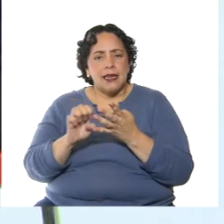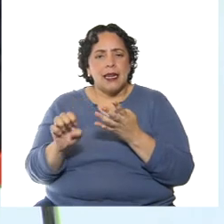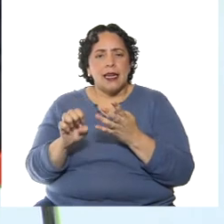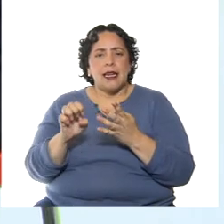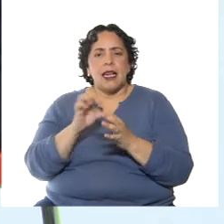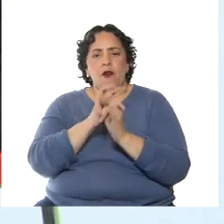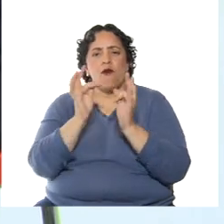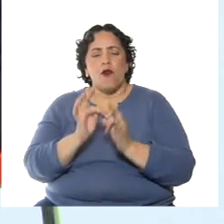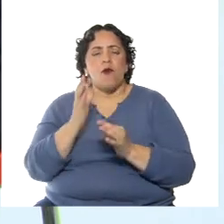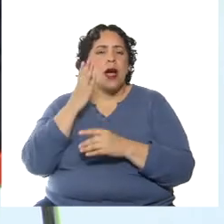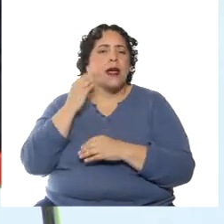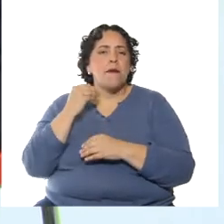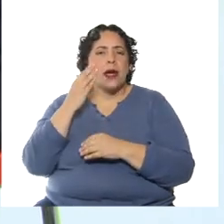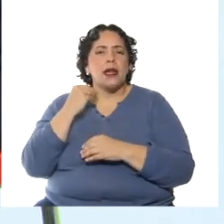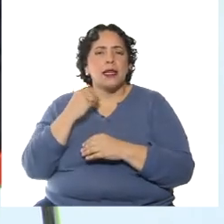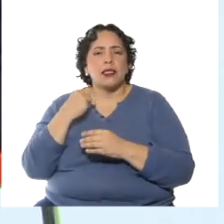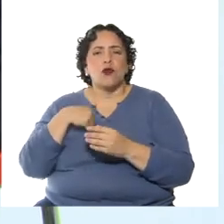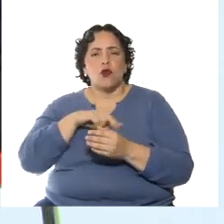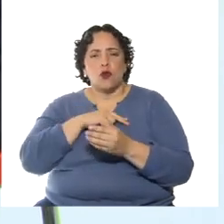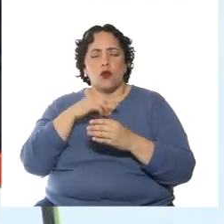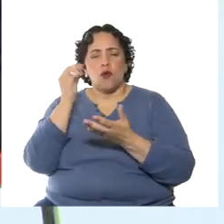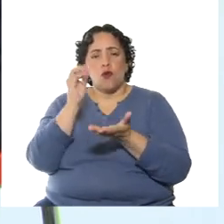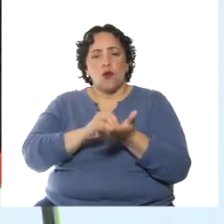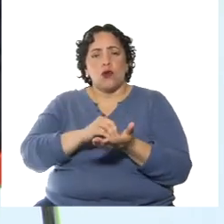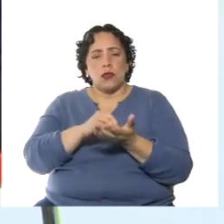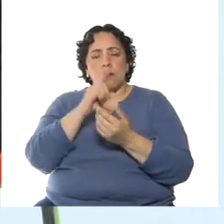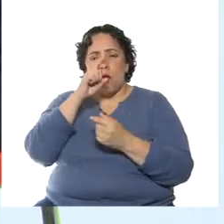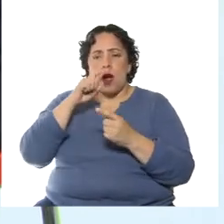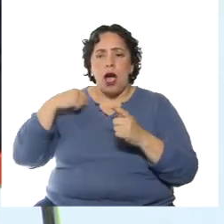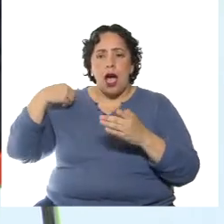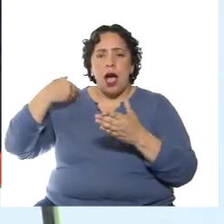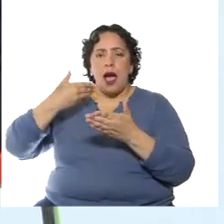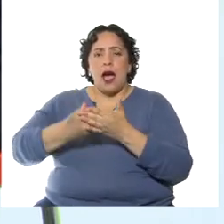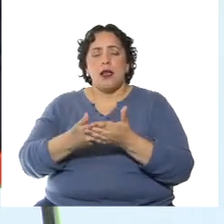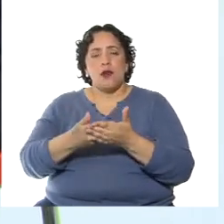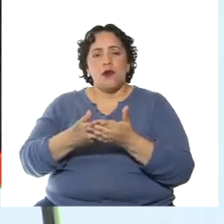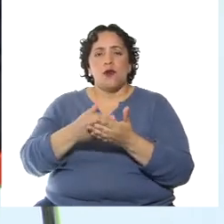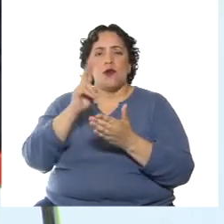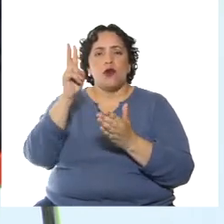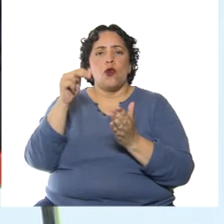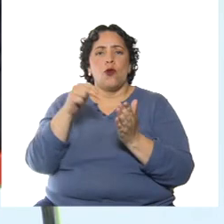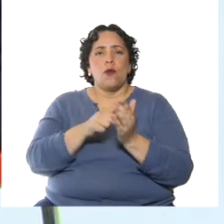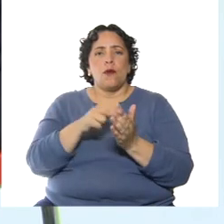todas esas experiencias que pusimos en práctica durante este año escolar